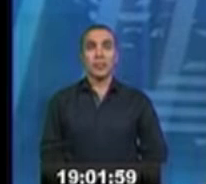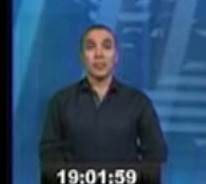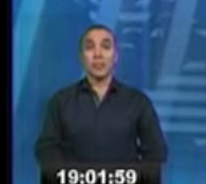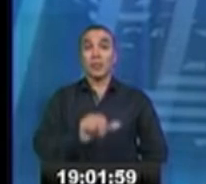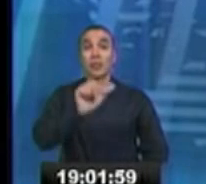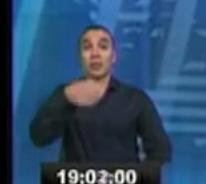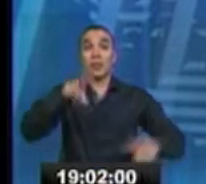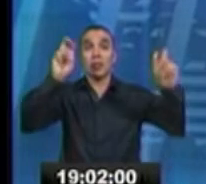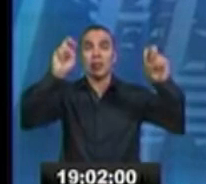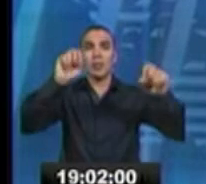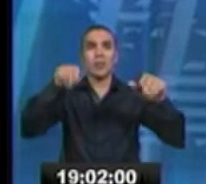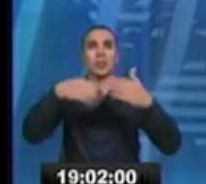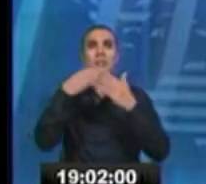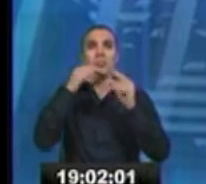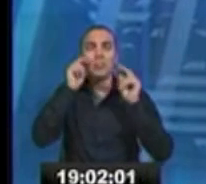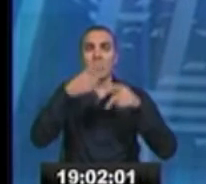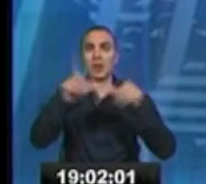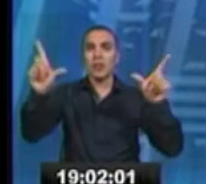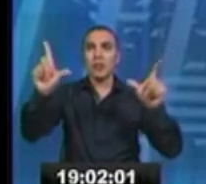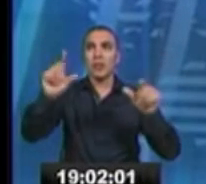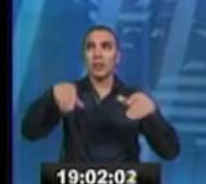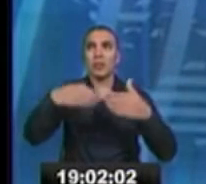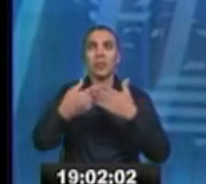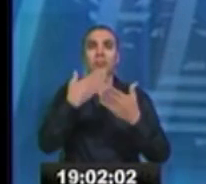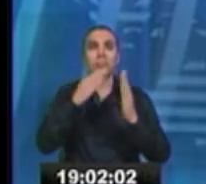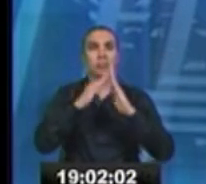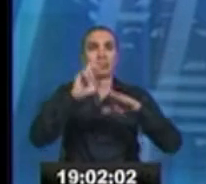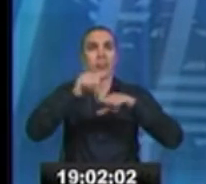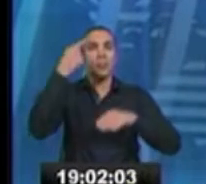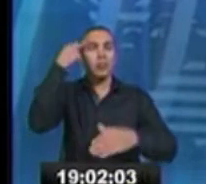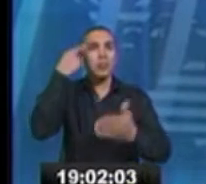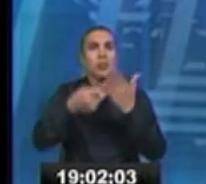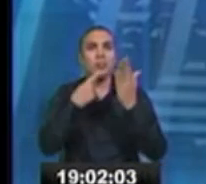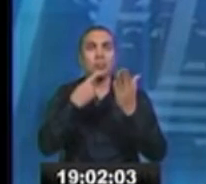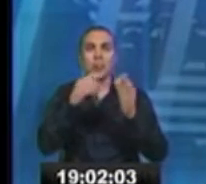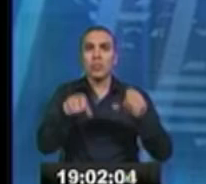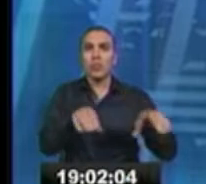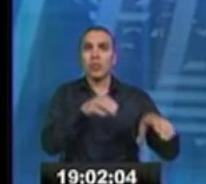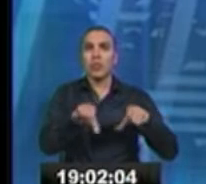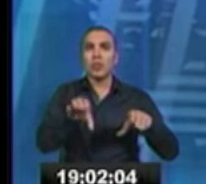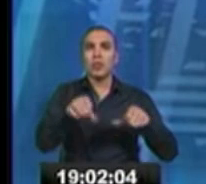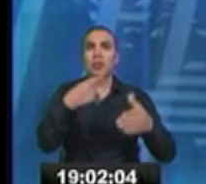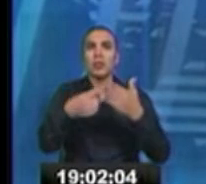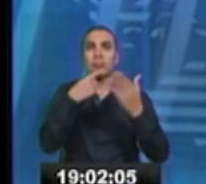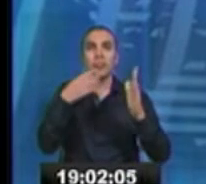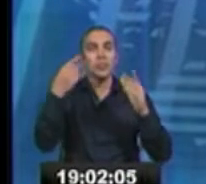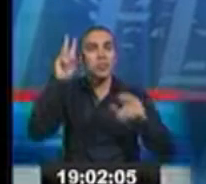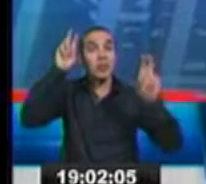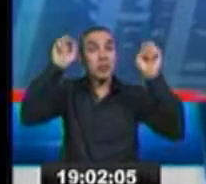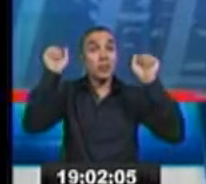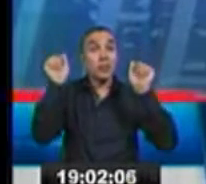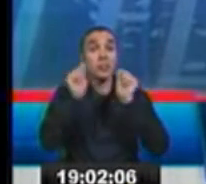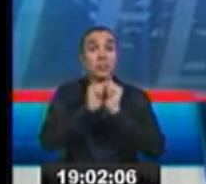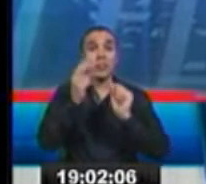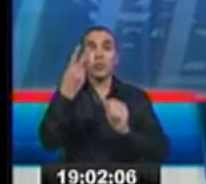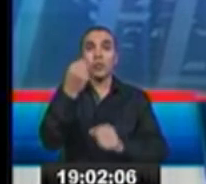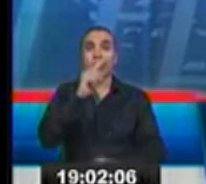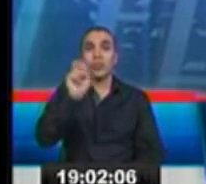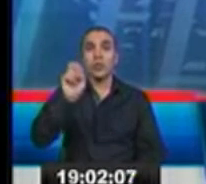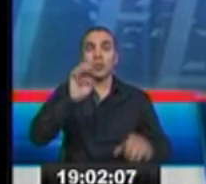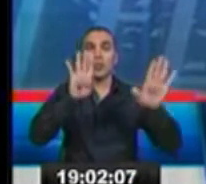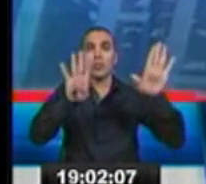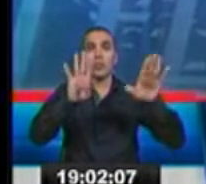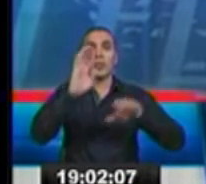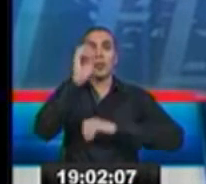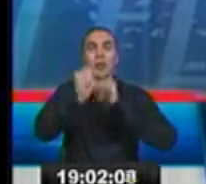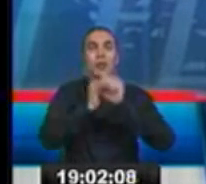En otro tema, la tradicional velada libertaria se cumple en el Palacio como parte de los actos organizados en conmemoración de los 209 años